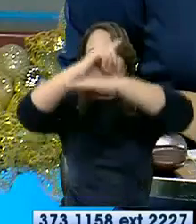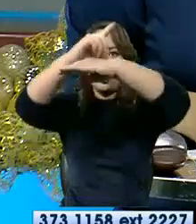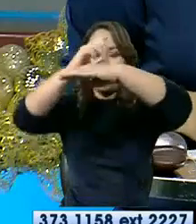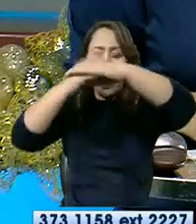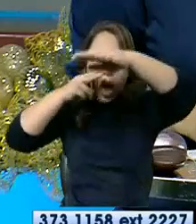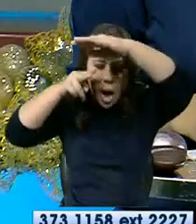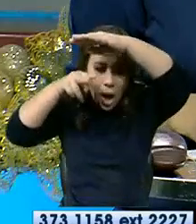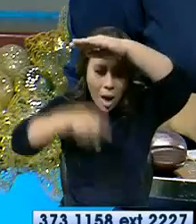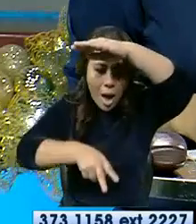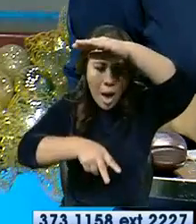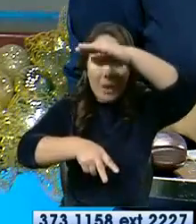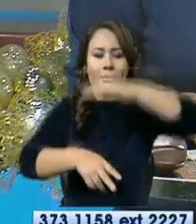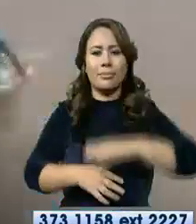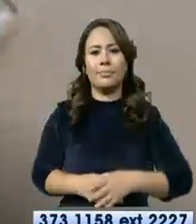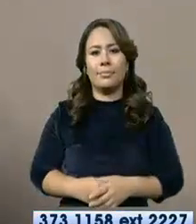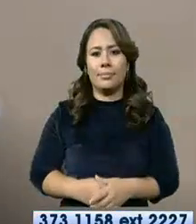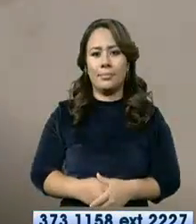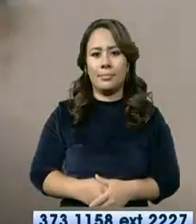Marina.